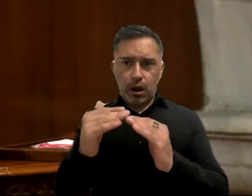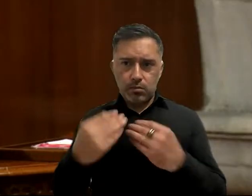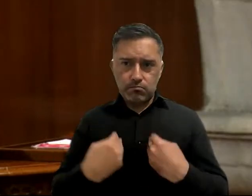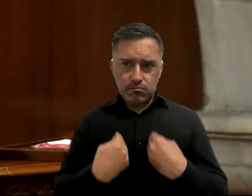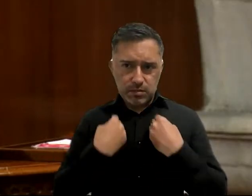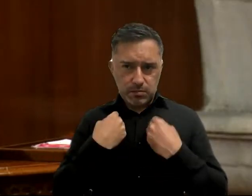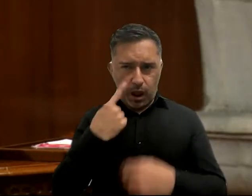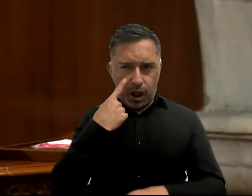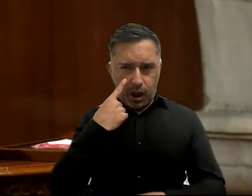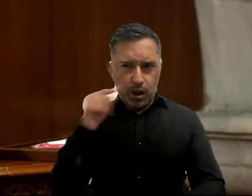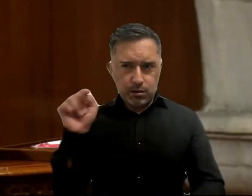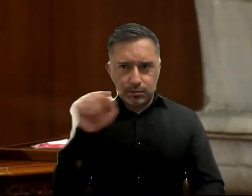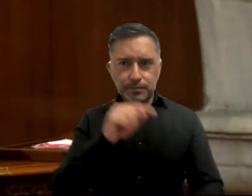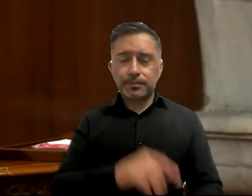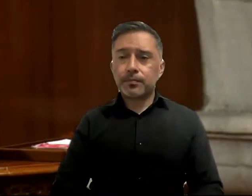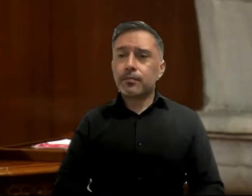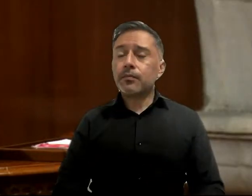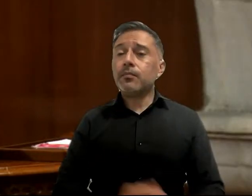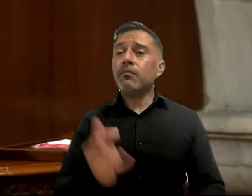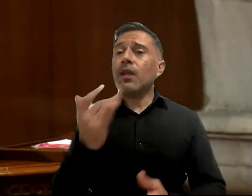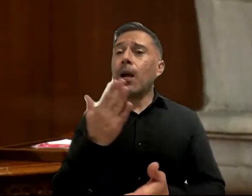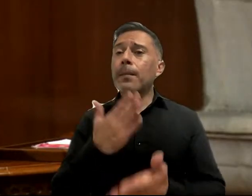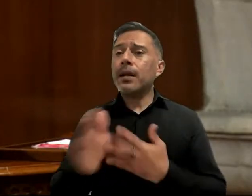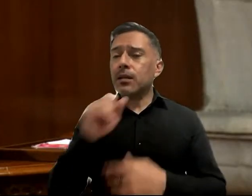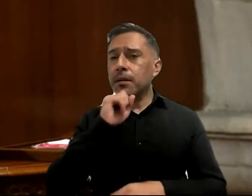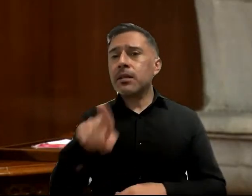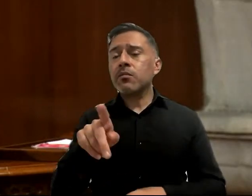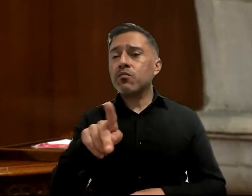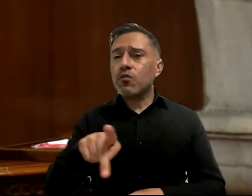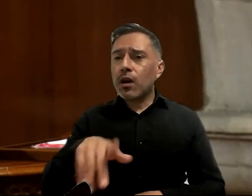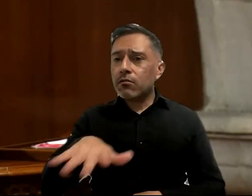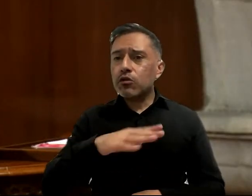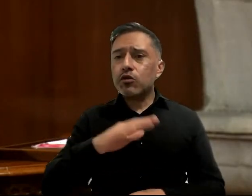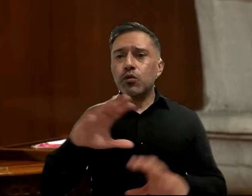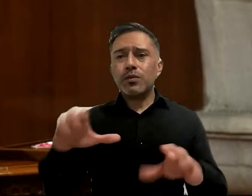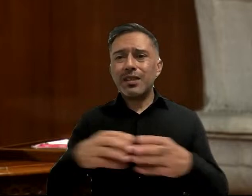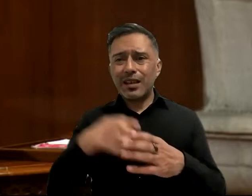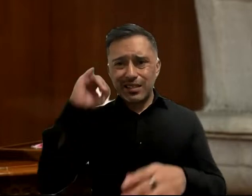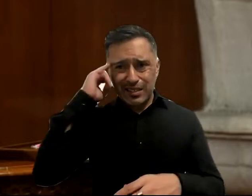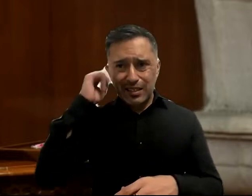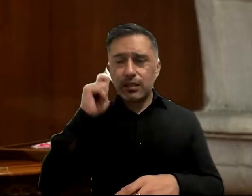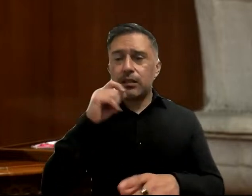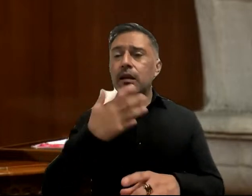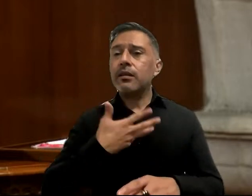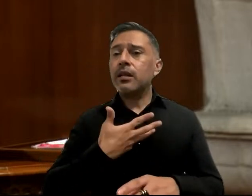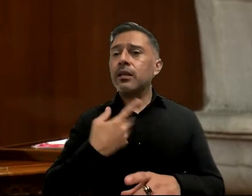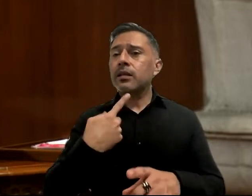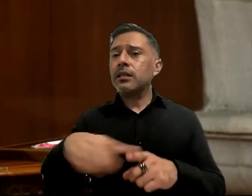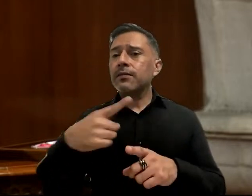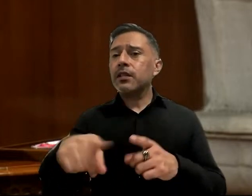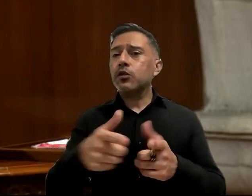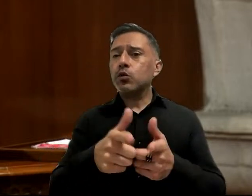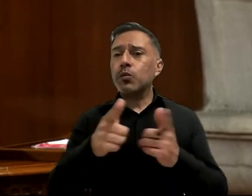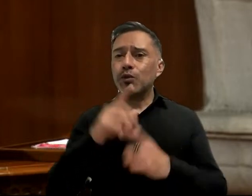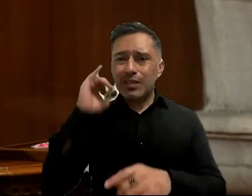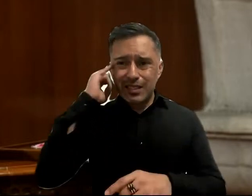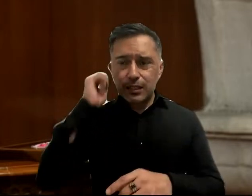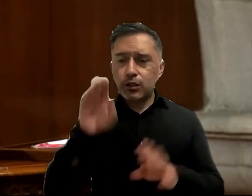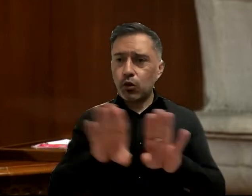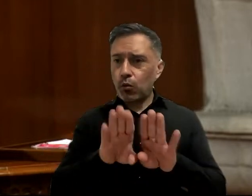principalmente. Además, reconoce pueblos y comunidades indígenas a los distintos grupos indígenas de origen